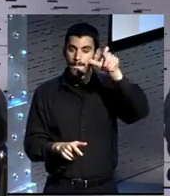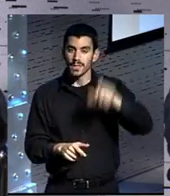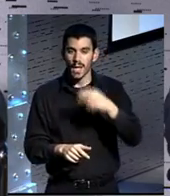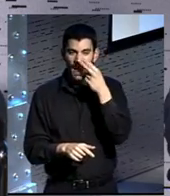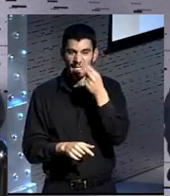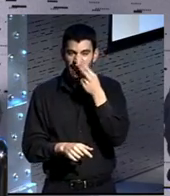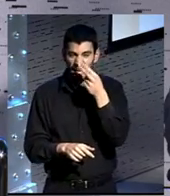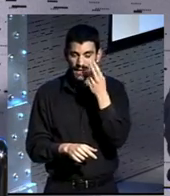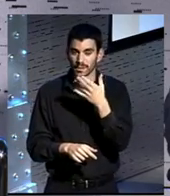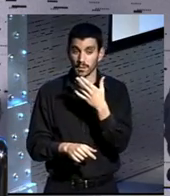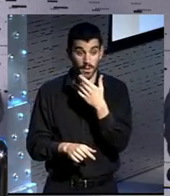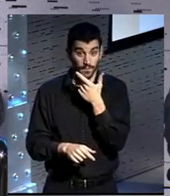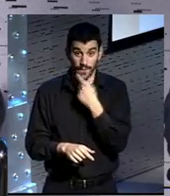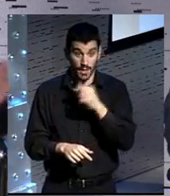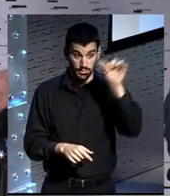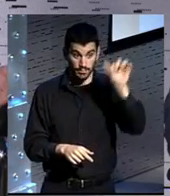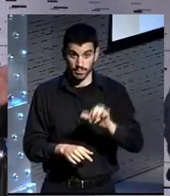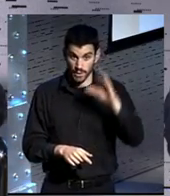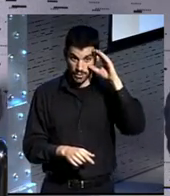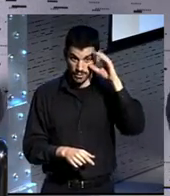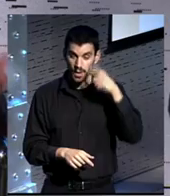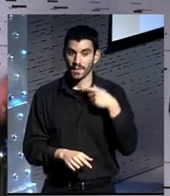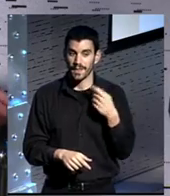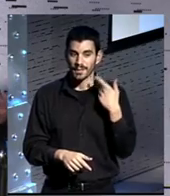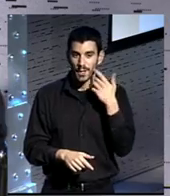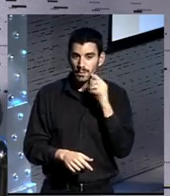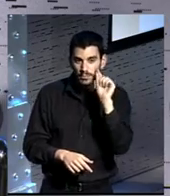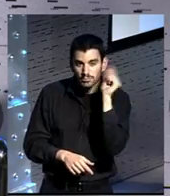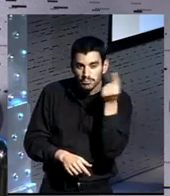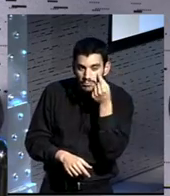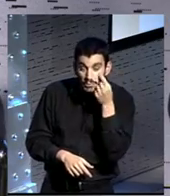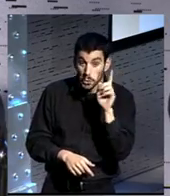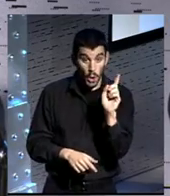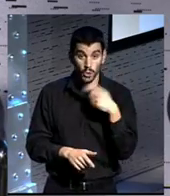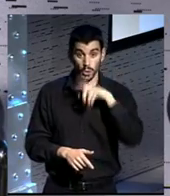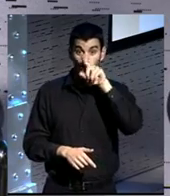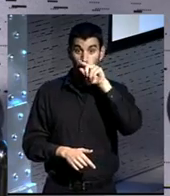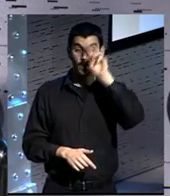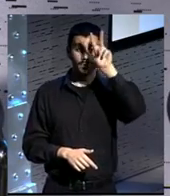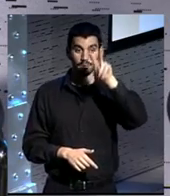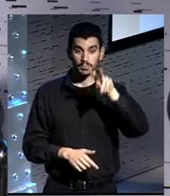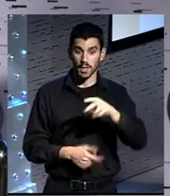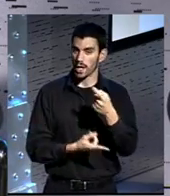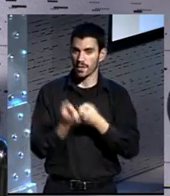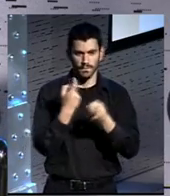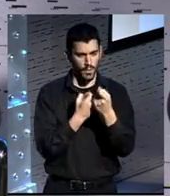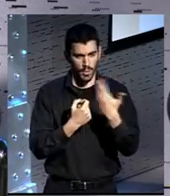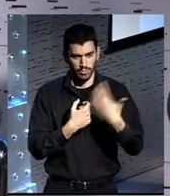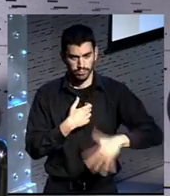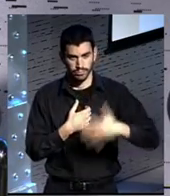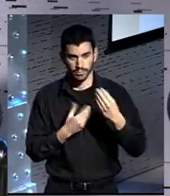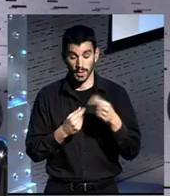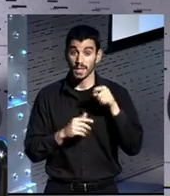clientes fácilmente sin necesidad de pincharles el teléfono, simplemente mirando Twitter. Creo que hay una revolución